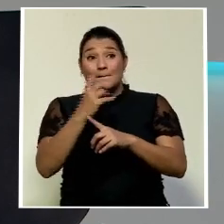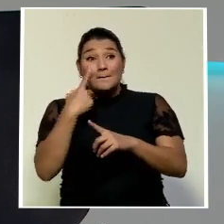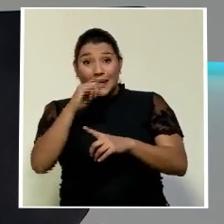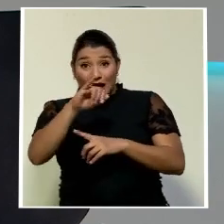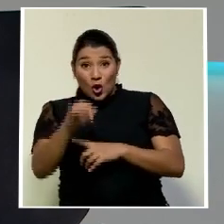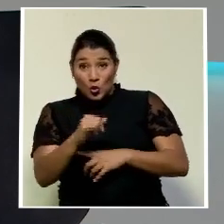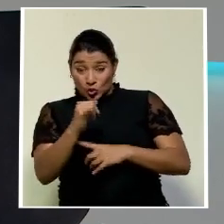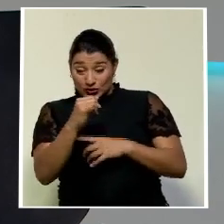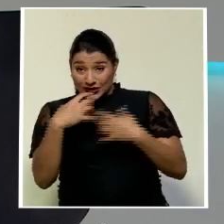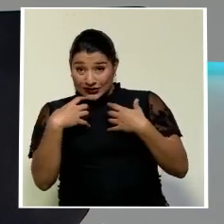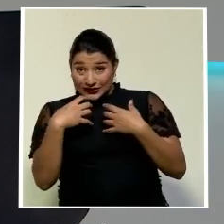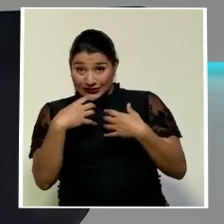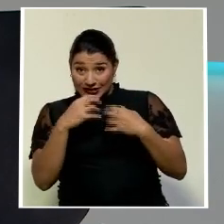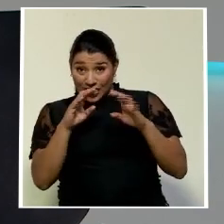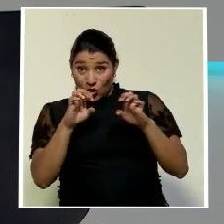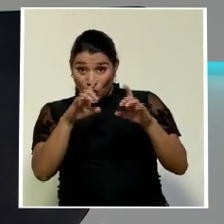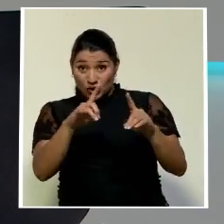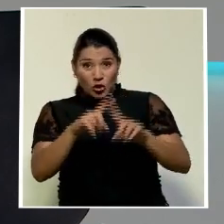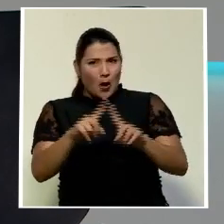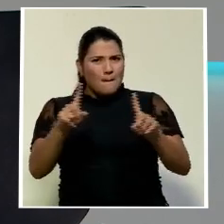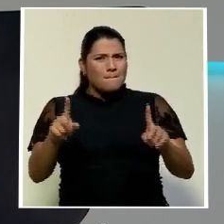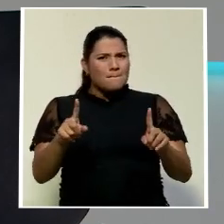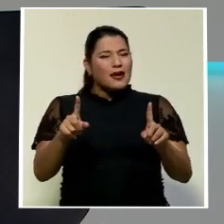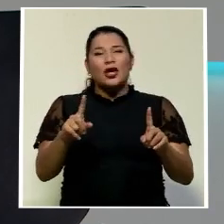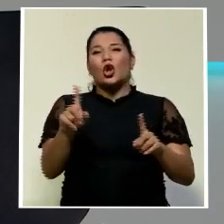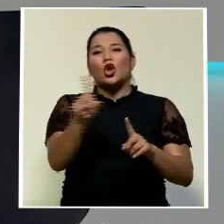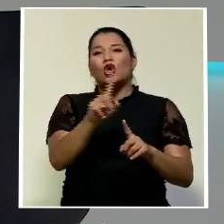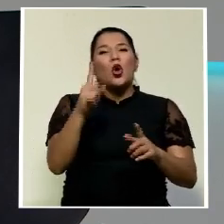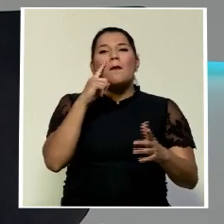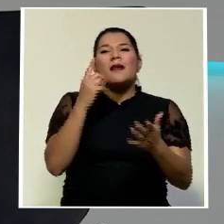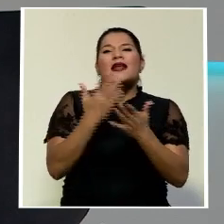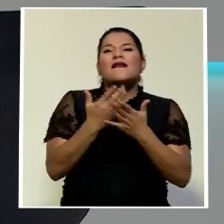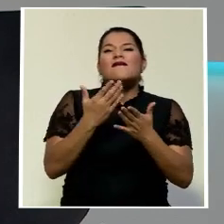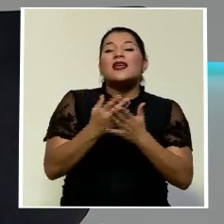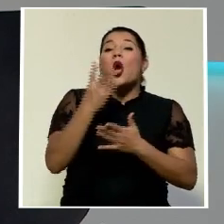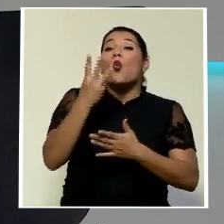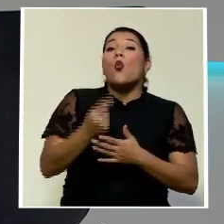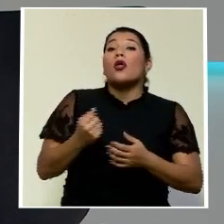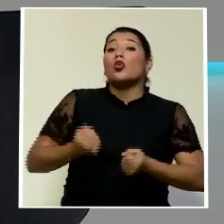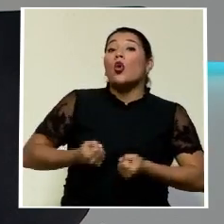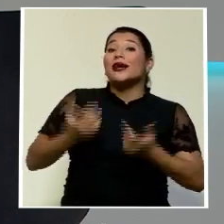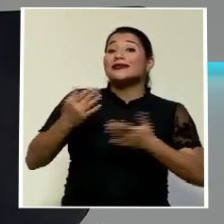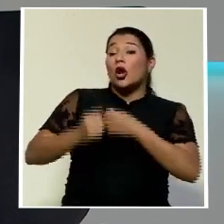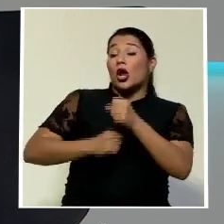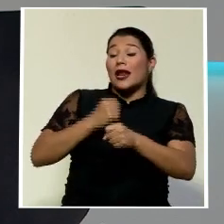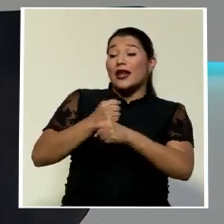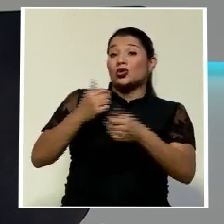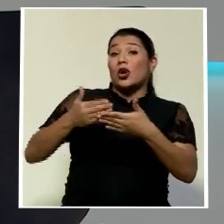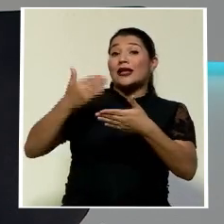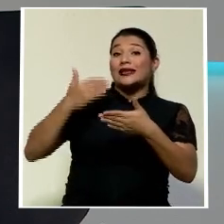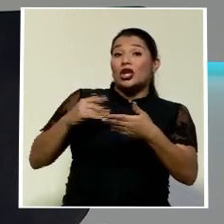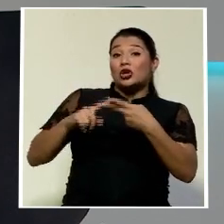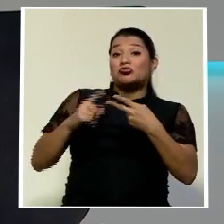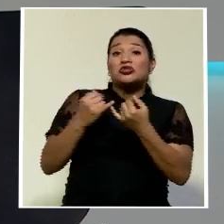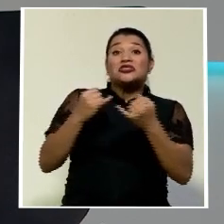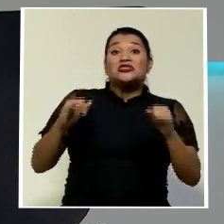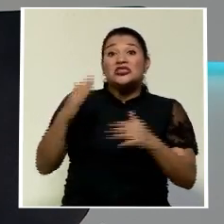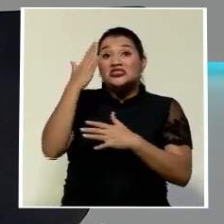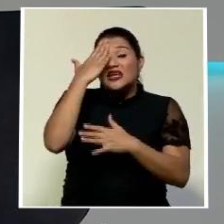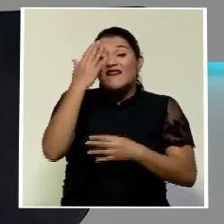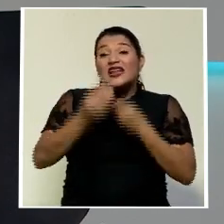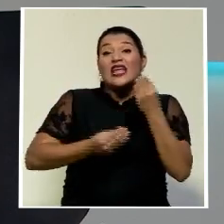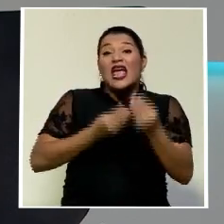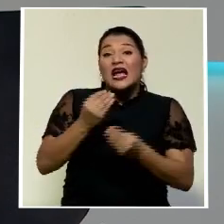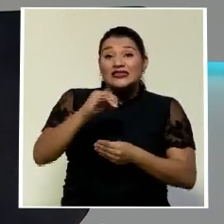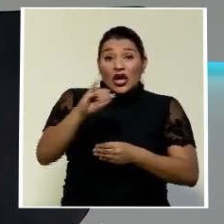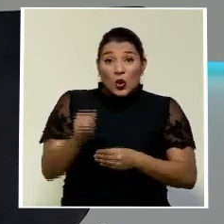antes cuál fue la ejecución del presupuesto anterior y sin conocer a ciencia cierta qué hacen las juntas con estos